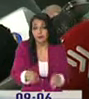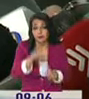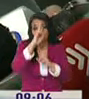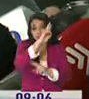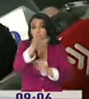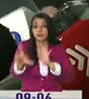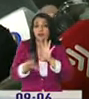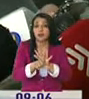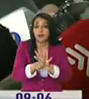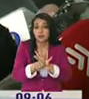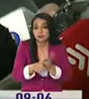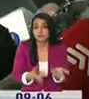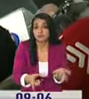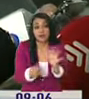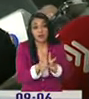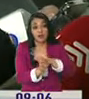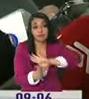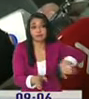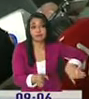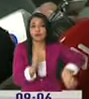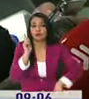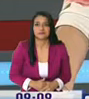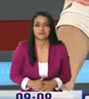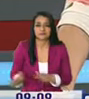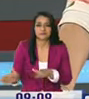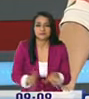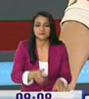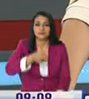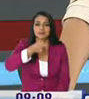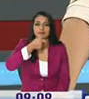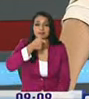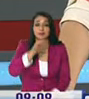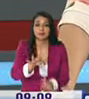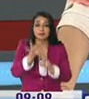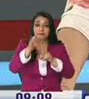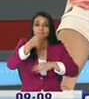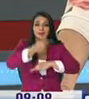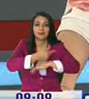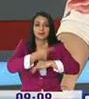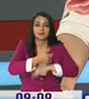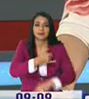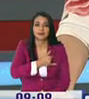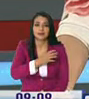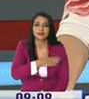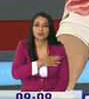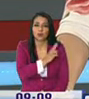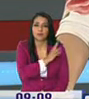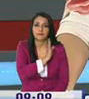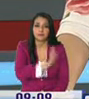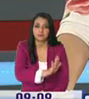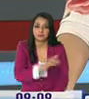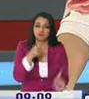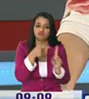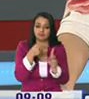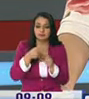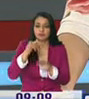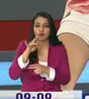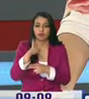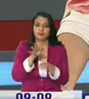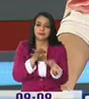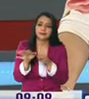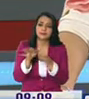ninguno puede hacer otra cosa que las que no estén permitidas. Exclusiva, el gerente actual de Yachay, Jorge Martínez, explicó la situación actual de